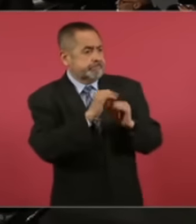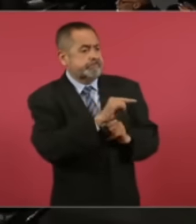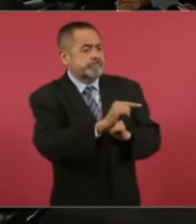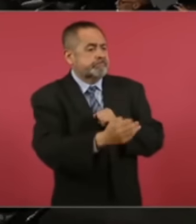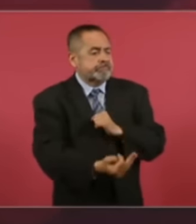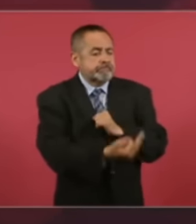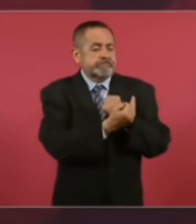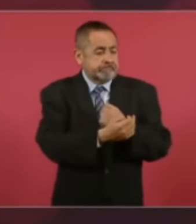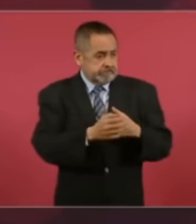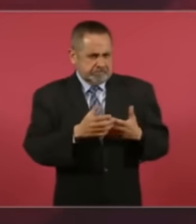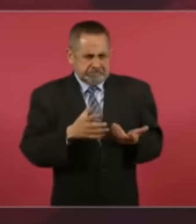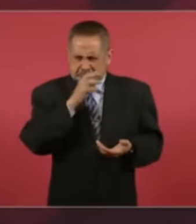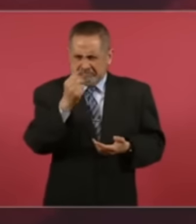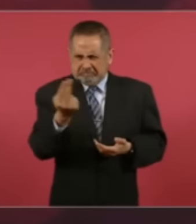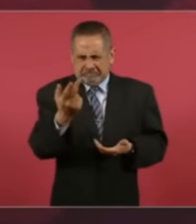fáctico,